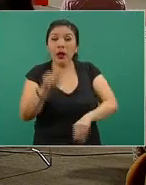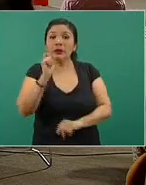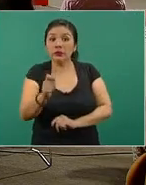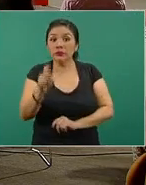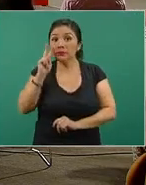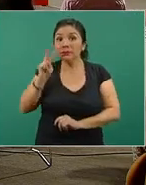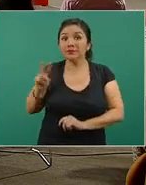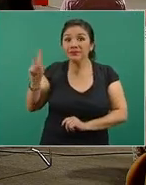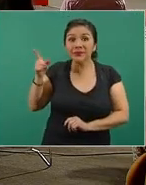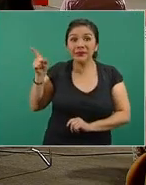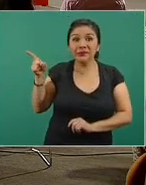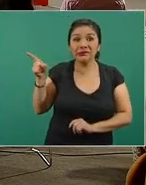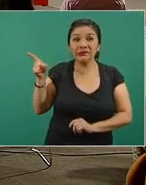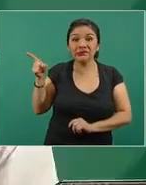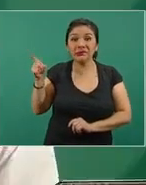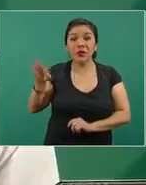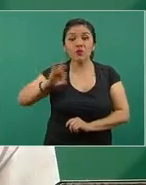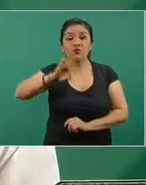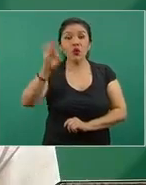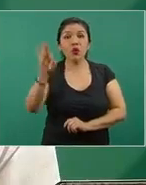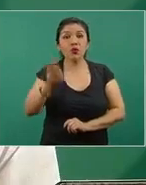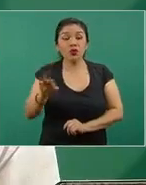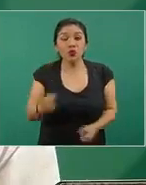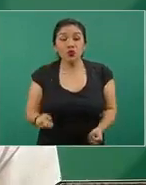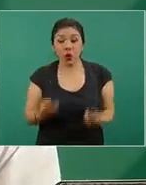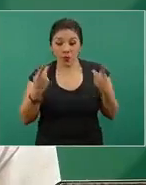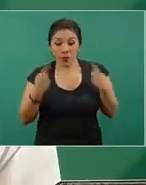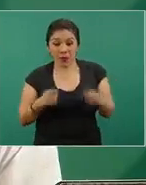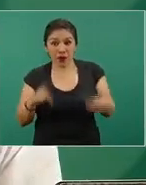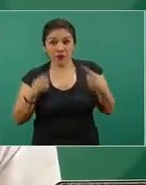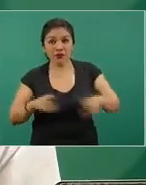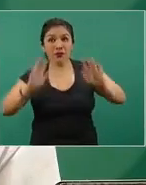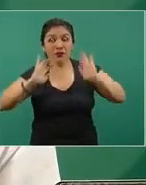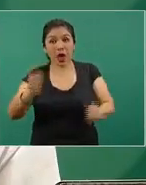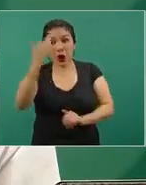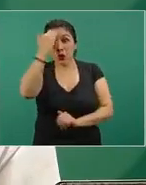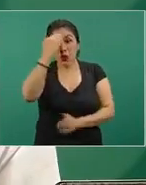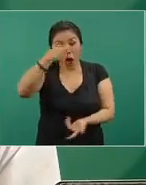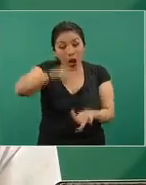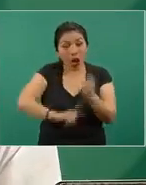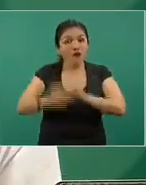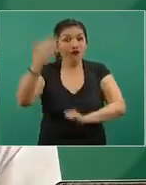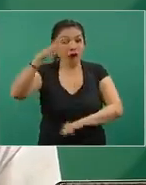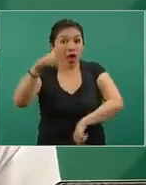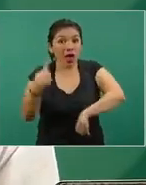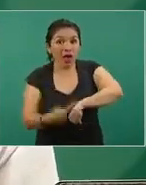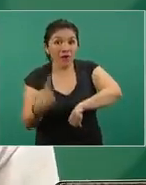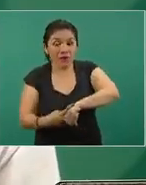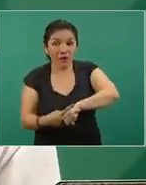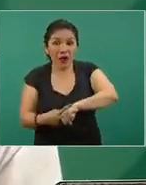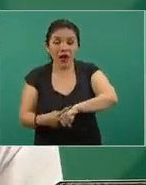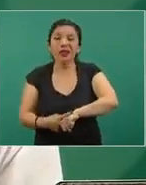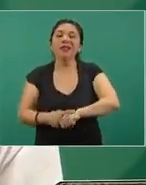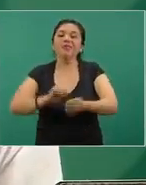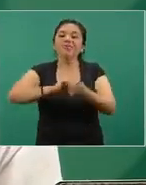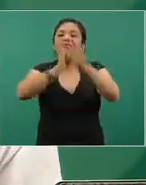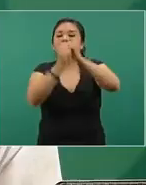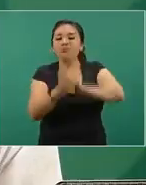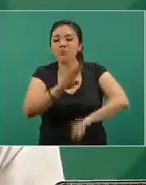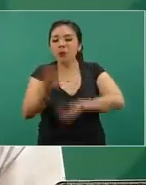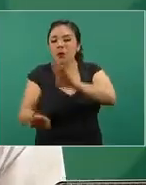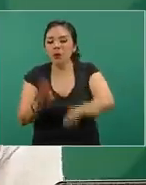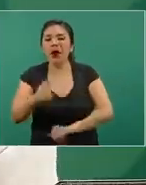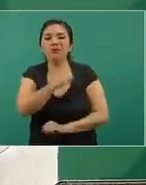eso, el porcentaje de personas que se conoce tienen la enfermedad, cuántas desafortunadamente